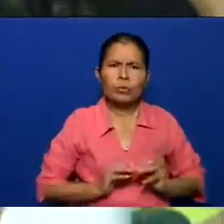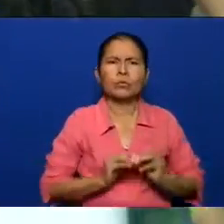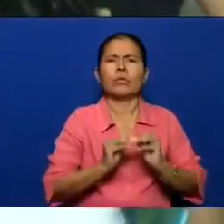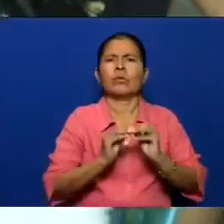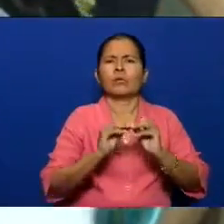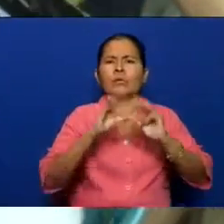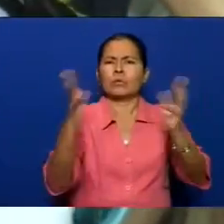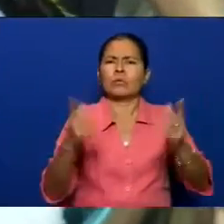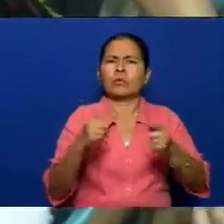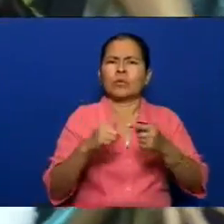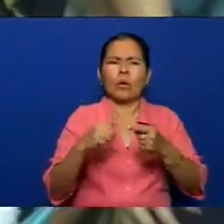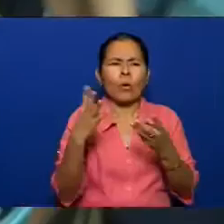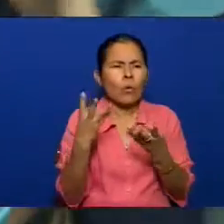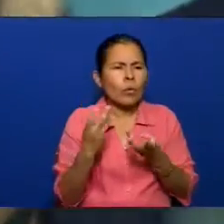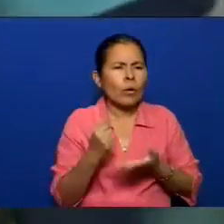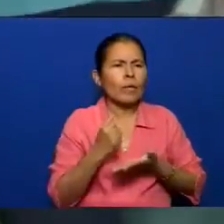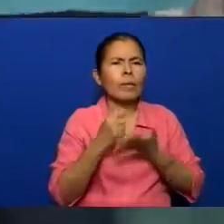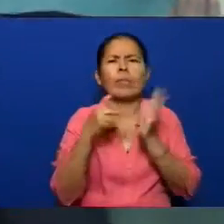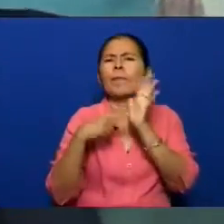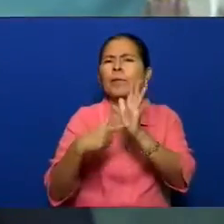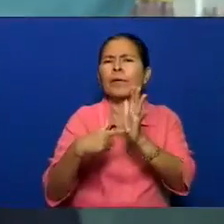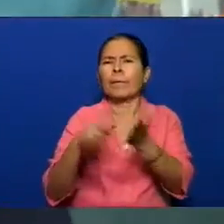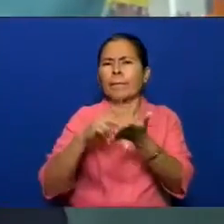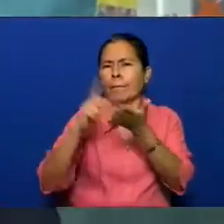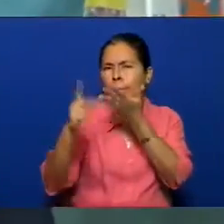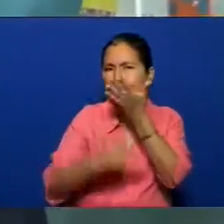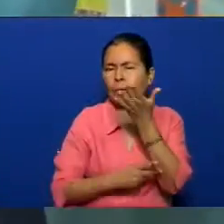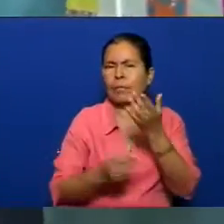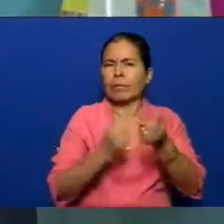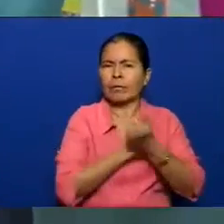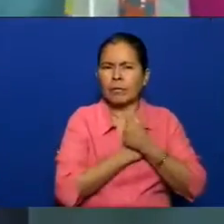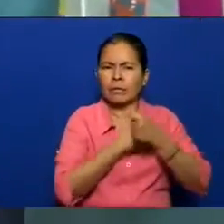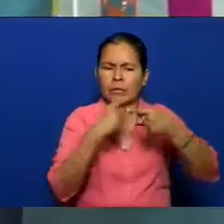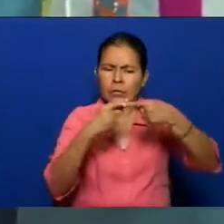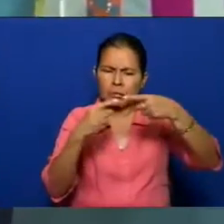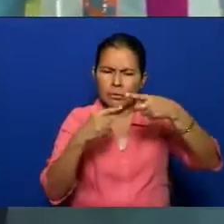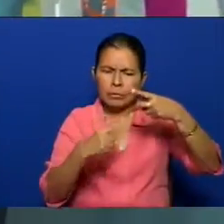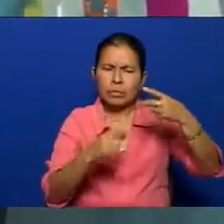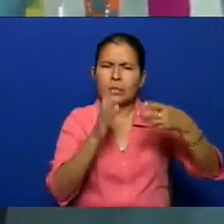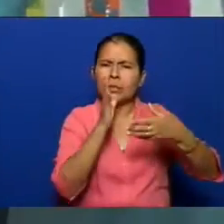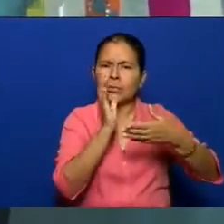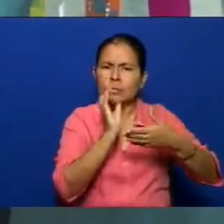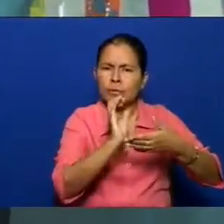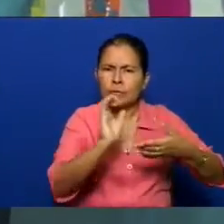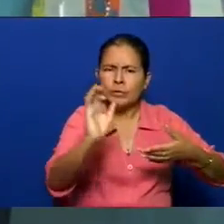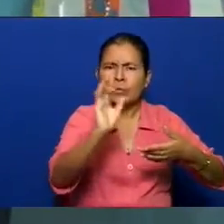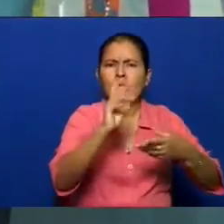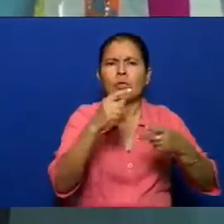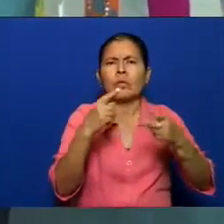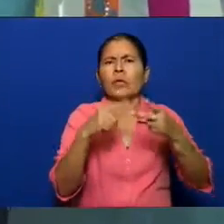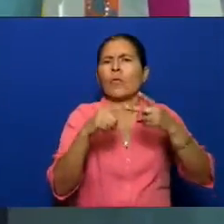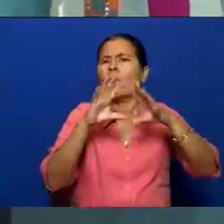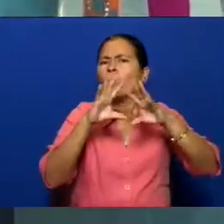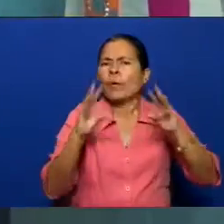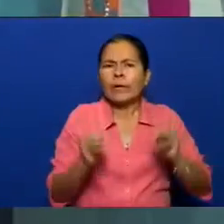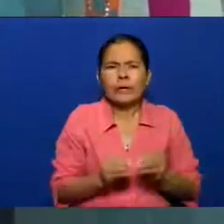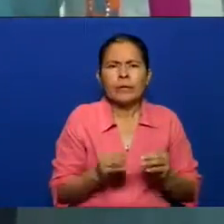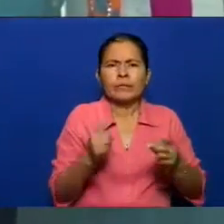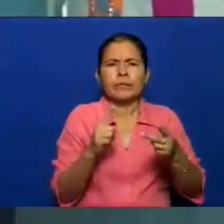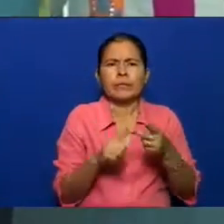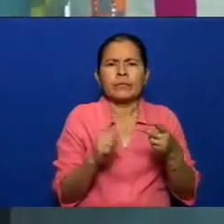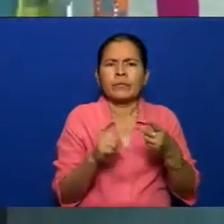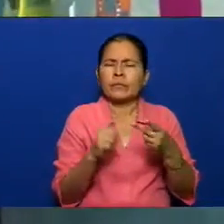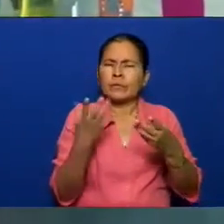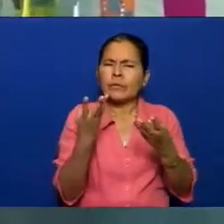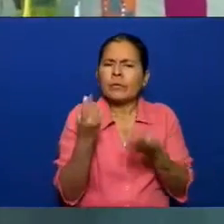cuánto se va a invertir en el programa Amor, de cuánto se va a invertir en el programa Amor por los más chiquitos, el monto global de cuánto